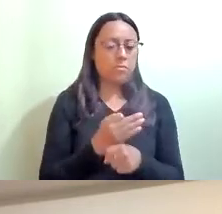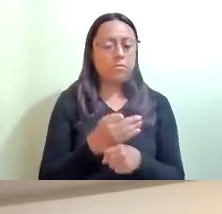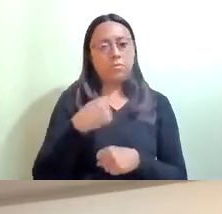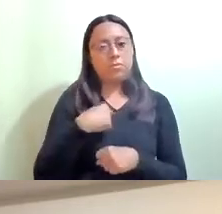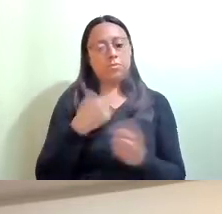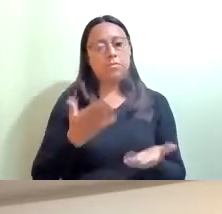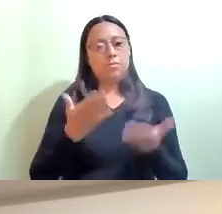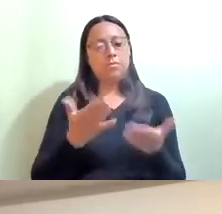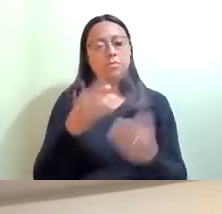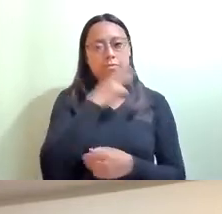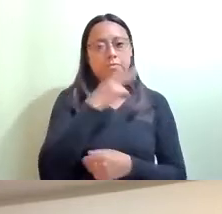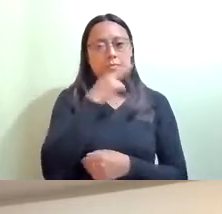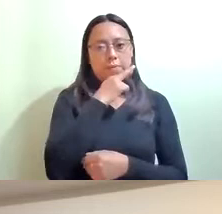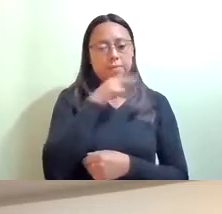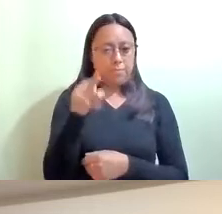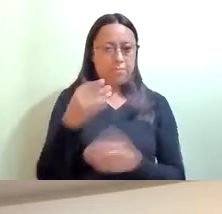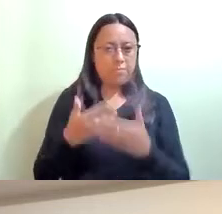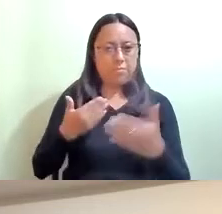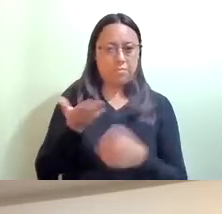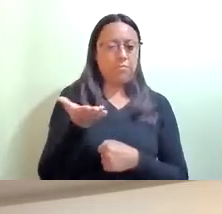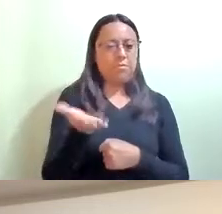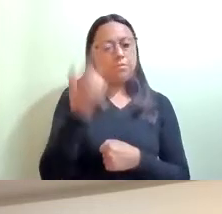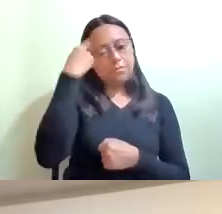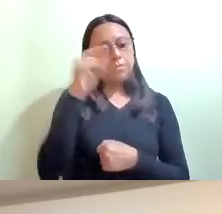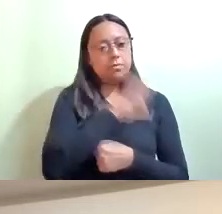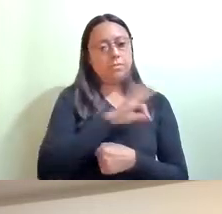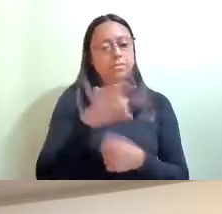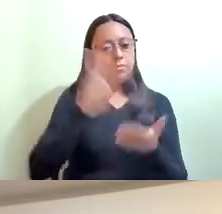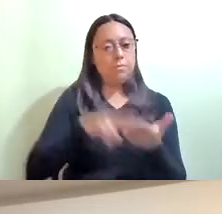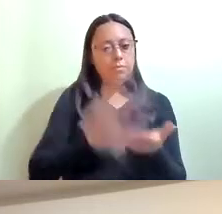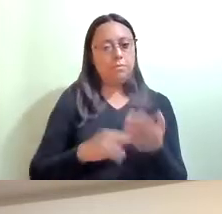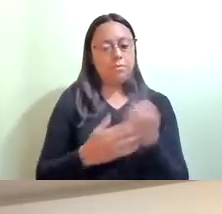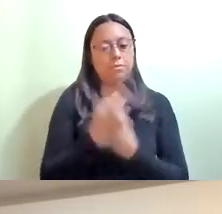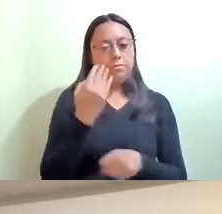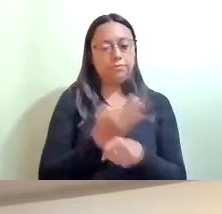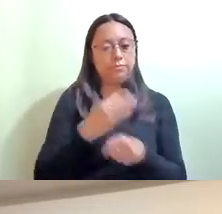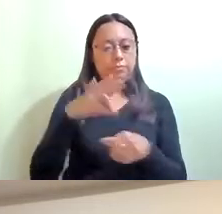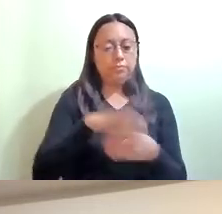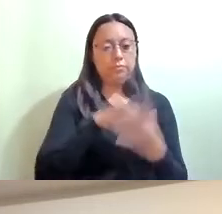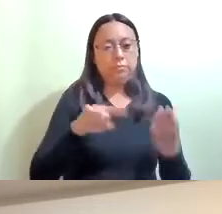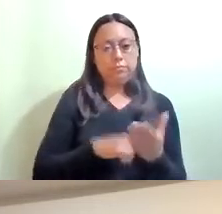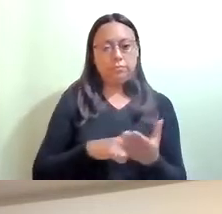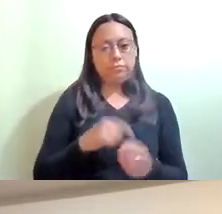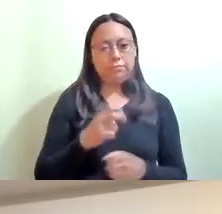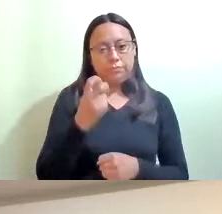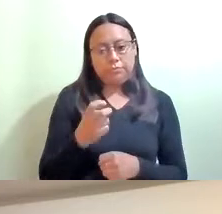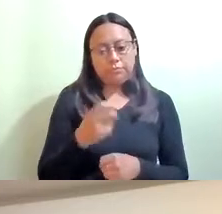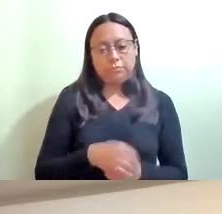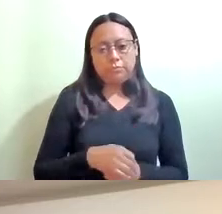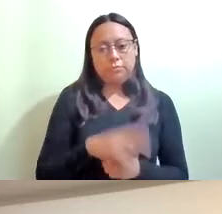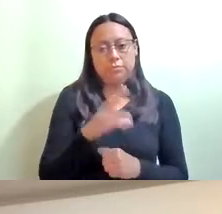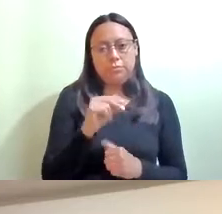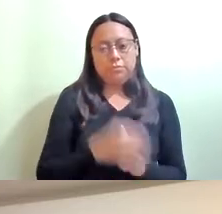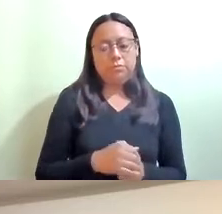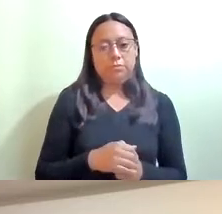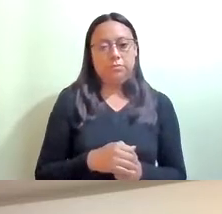la rapidez que usted me solicitó para que pudiera ser valorado, puesto que si votamos reitero, el orden del día en ese tema, ¿no? Entonces, diputado, esa es